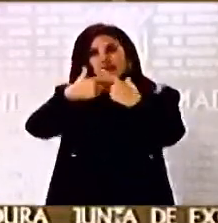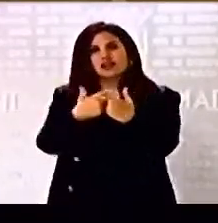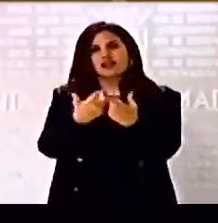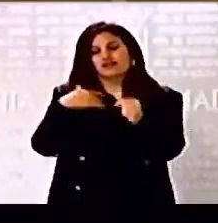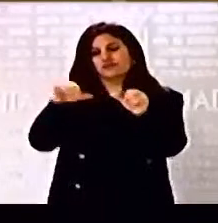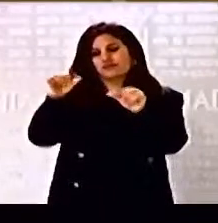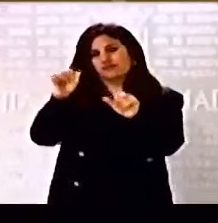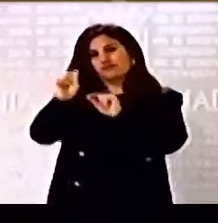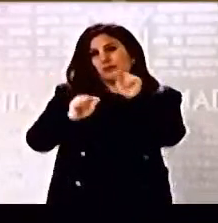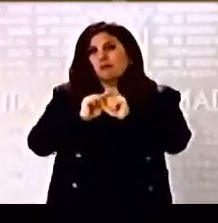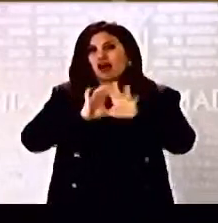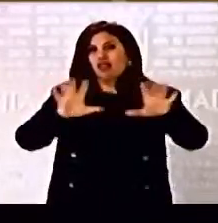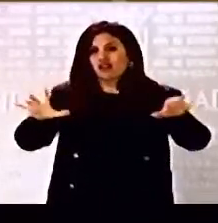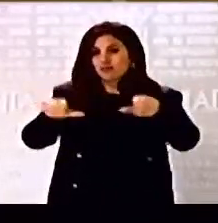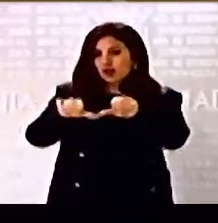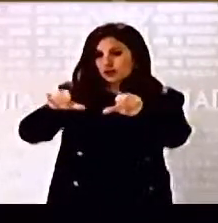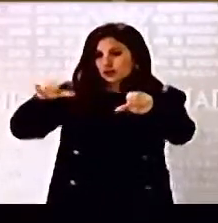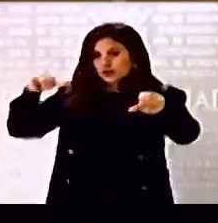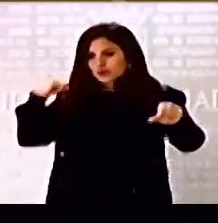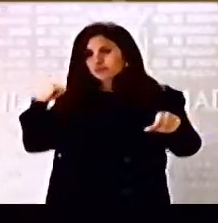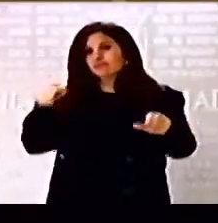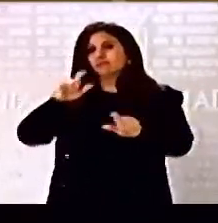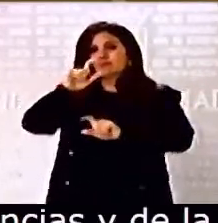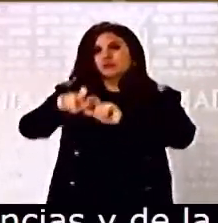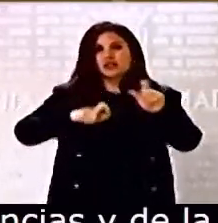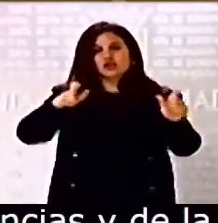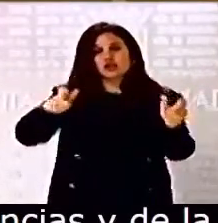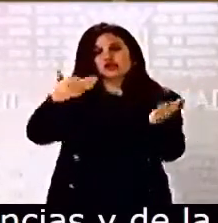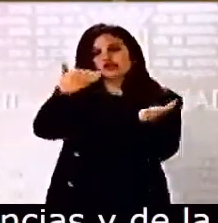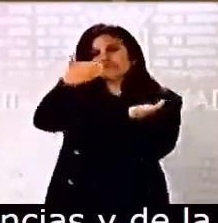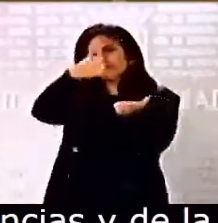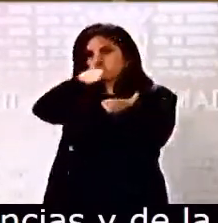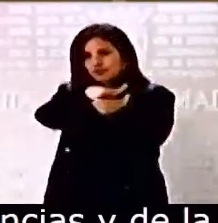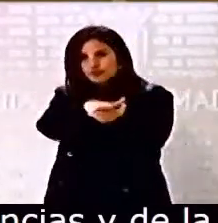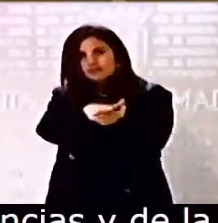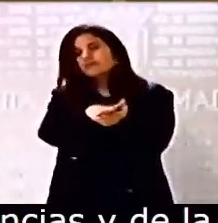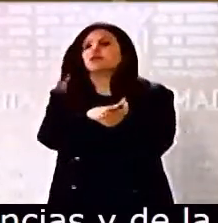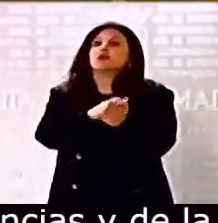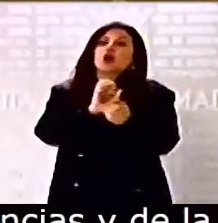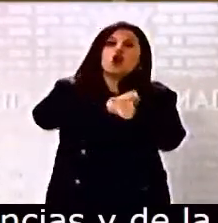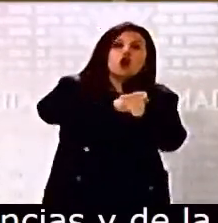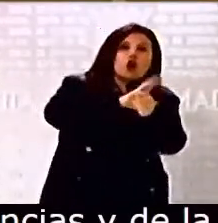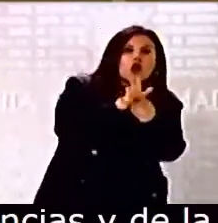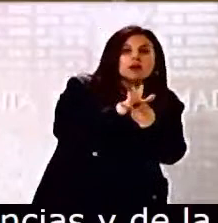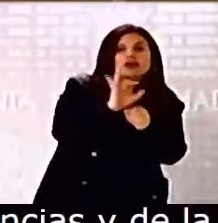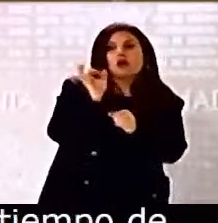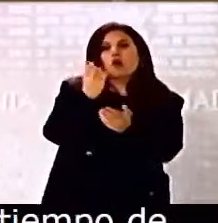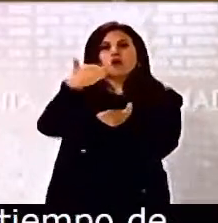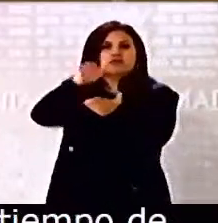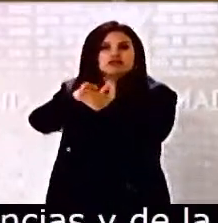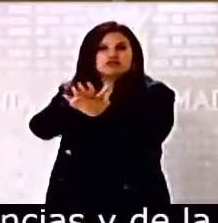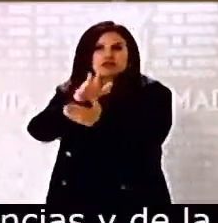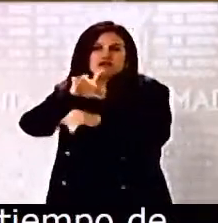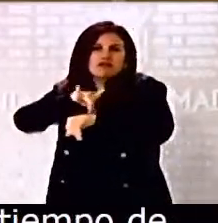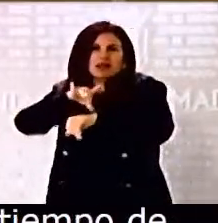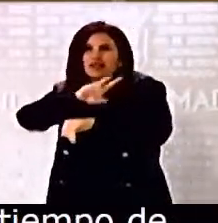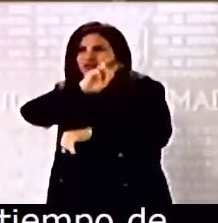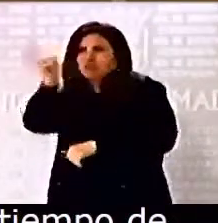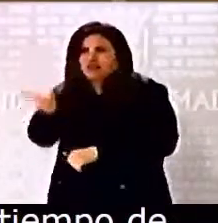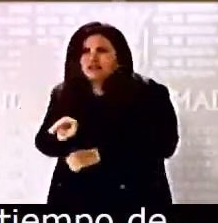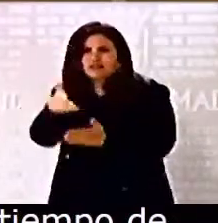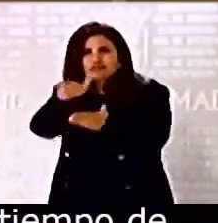este tiempo de pandemia han perdido a un ser querido, sea por la COVID o por otra razón, y que